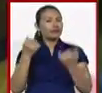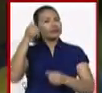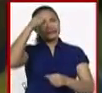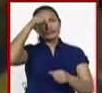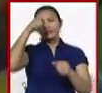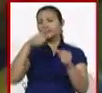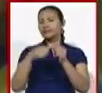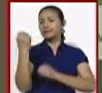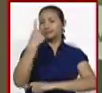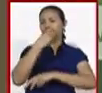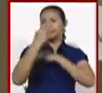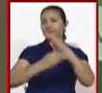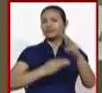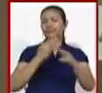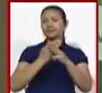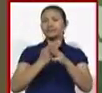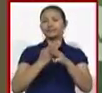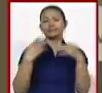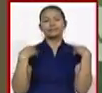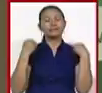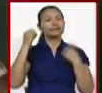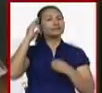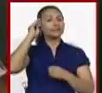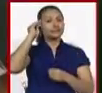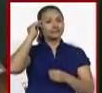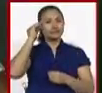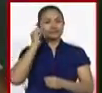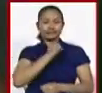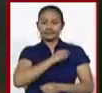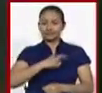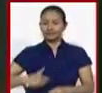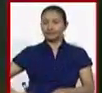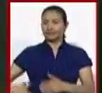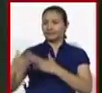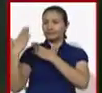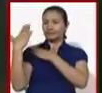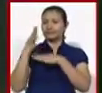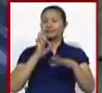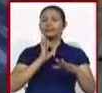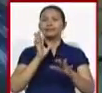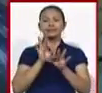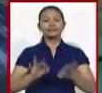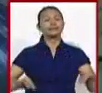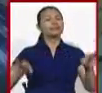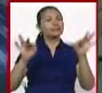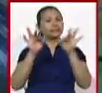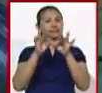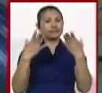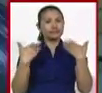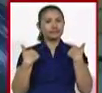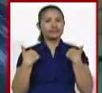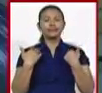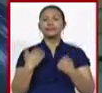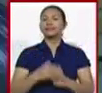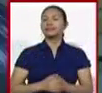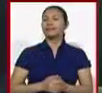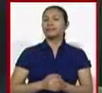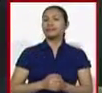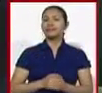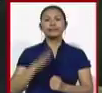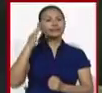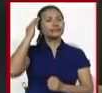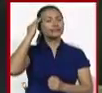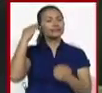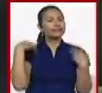se conmemora el Día Mundial de la Salud Mental y la Gobernación de Santa Cruz habló de la importancia que se tiene para tener un